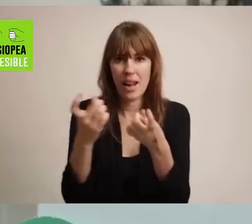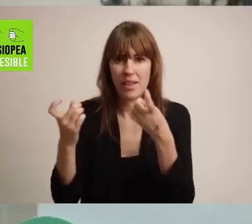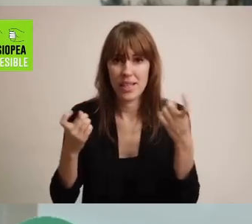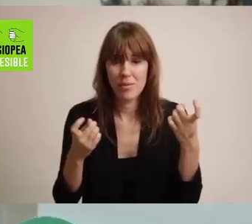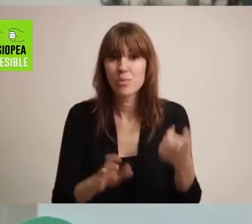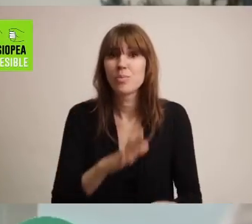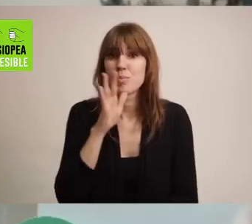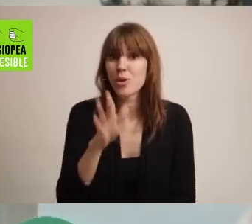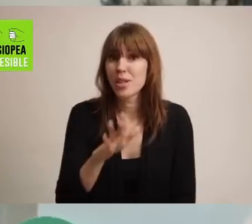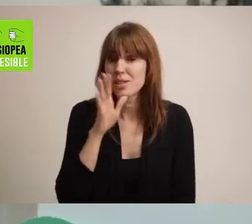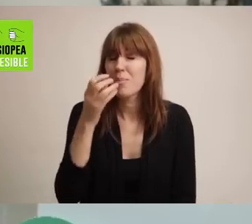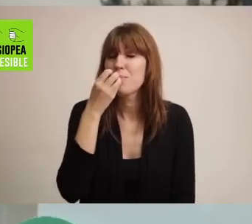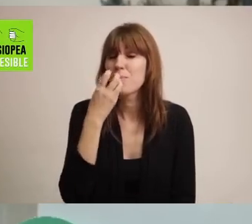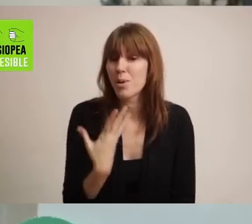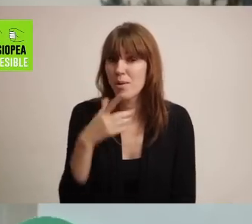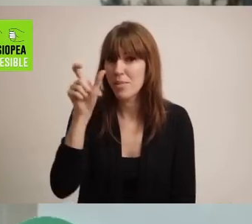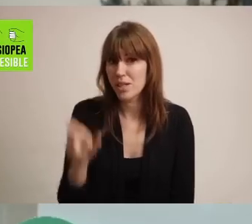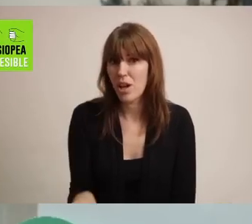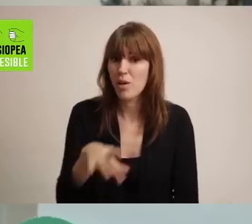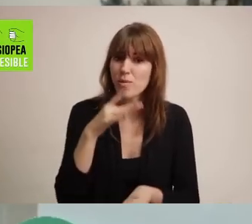eso es bueno que alguien te oriente.